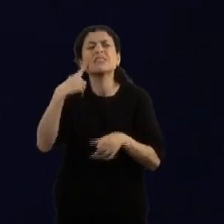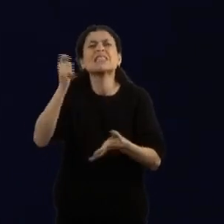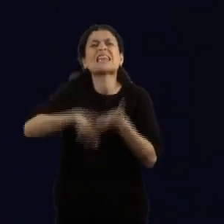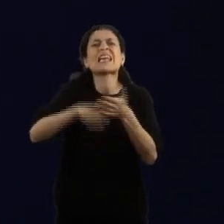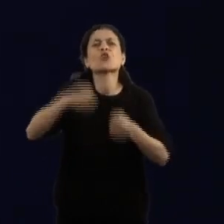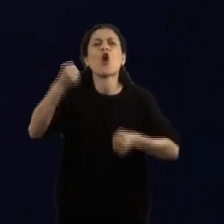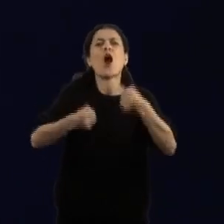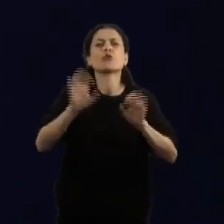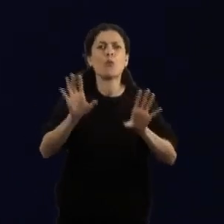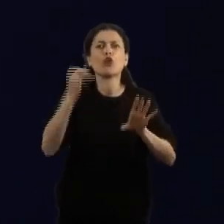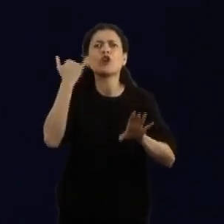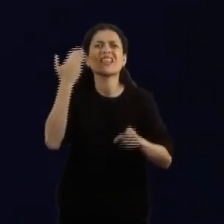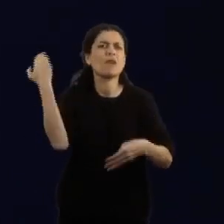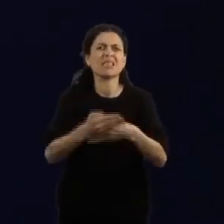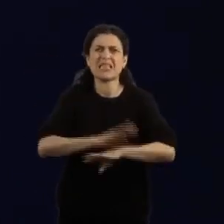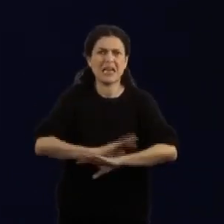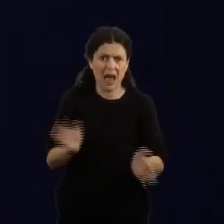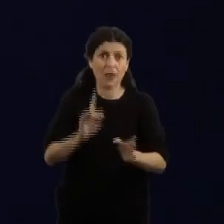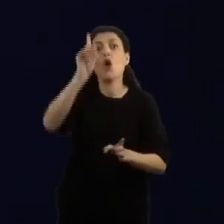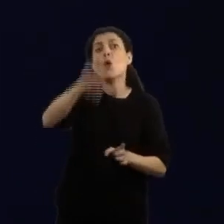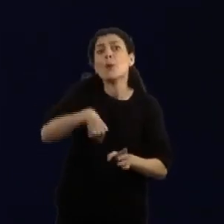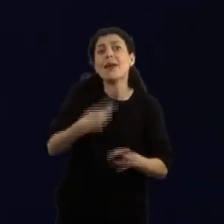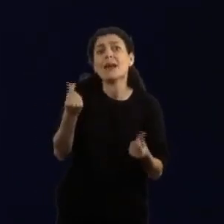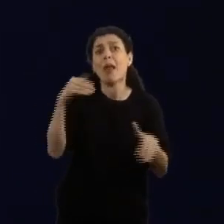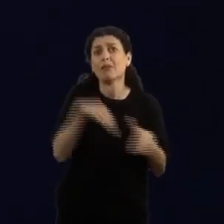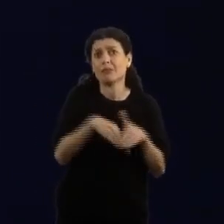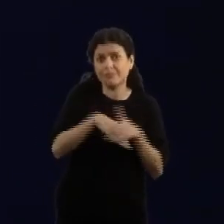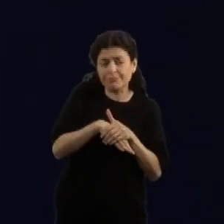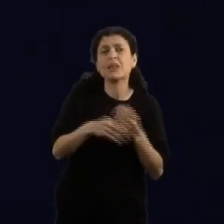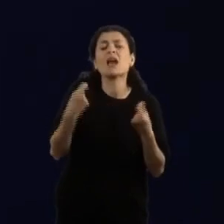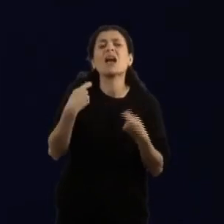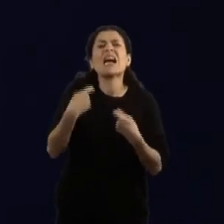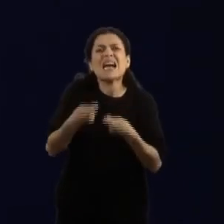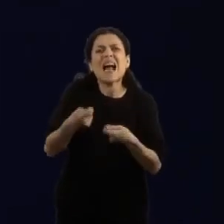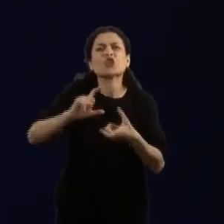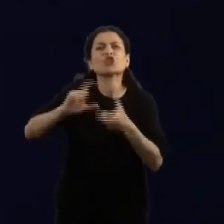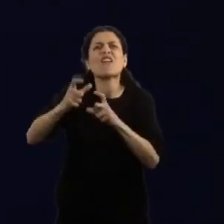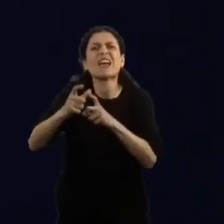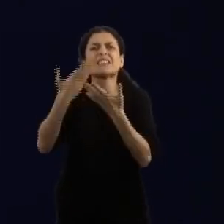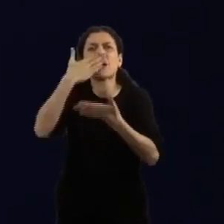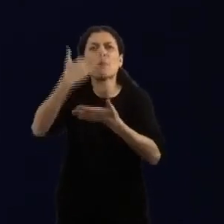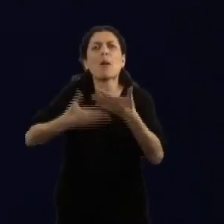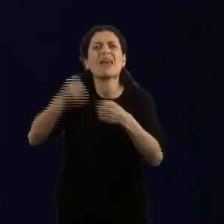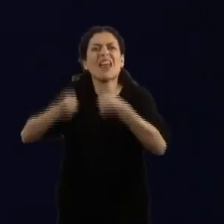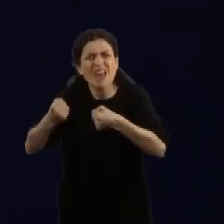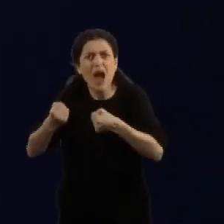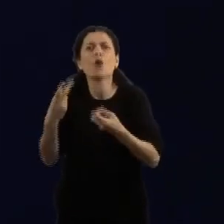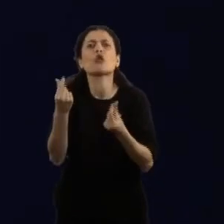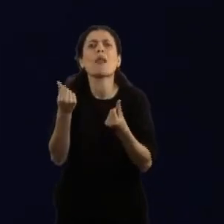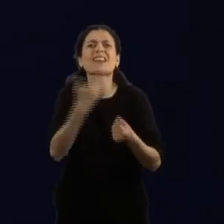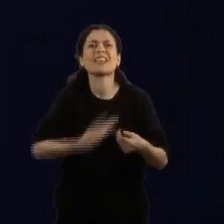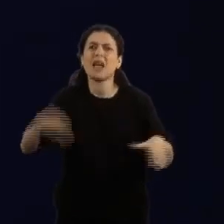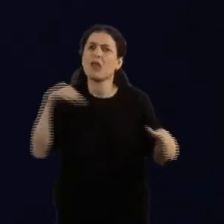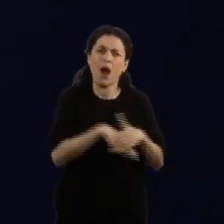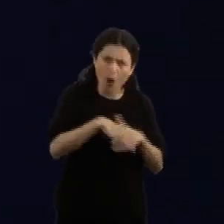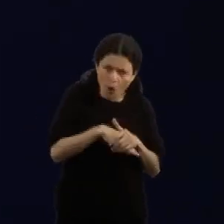Con esto, por supuesto, van a bajar los costos de las transferencias, se sigue avanzando en la reducción de costos, se